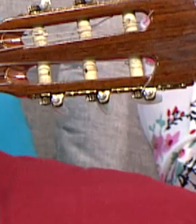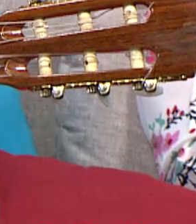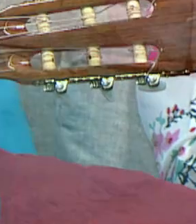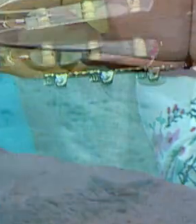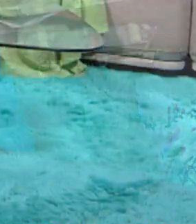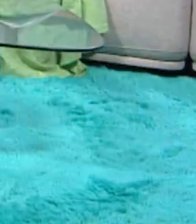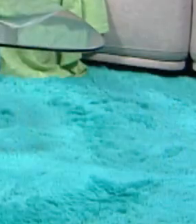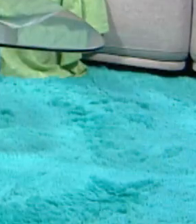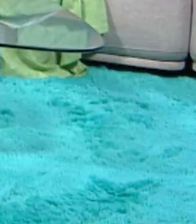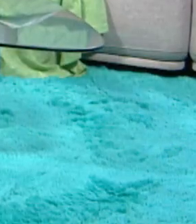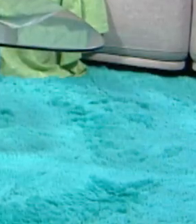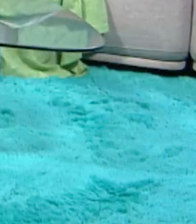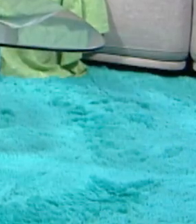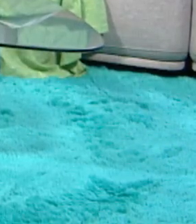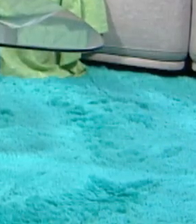Esa es mi